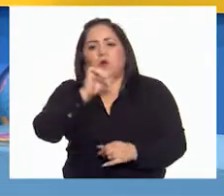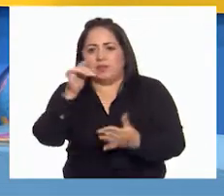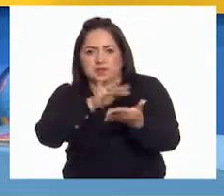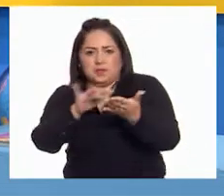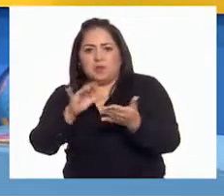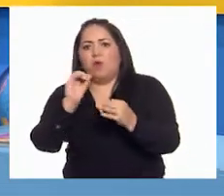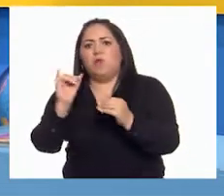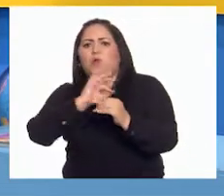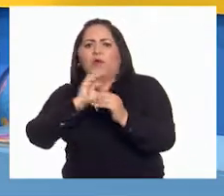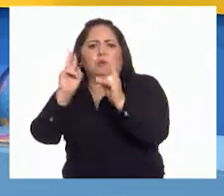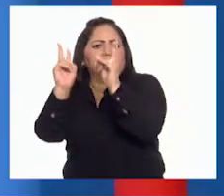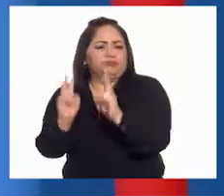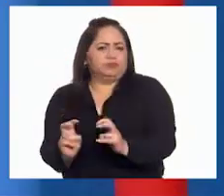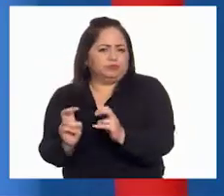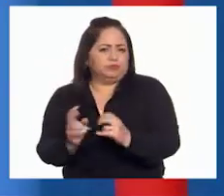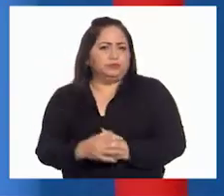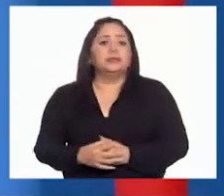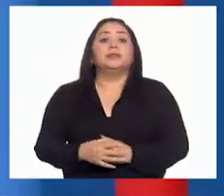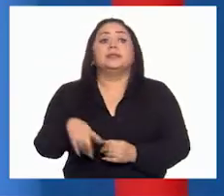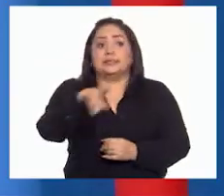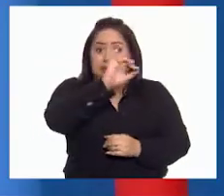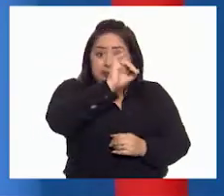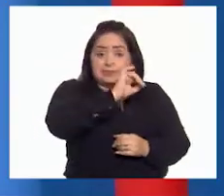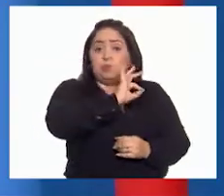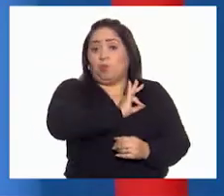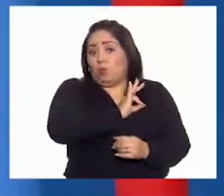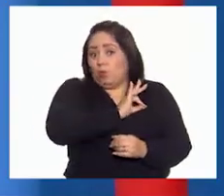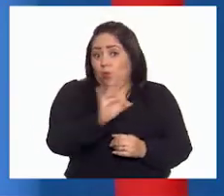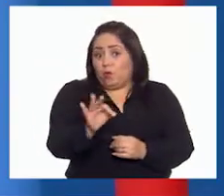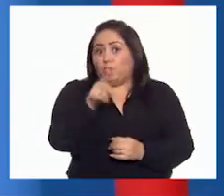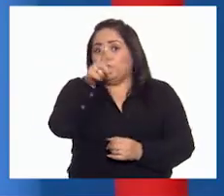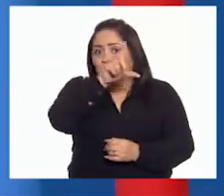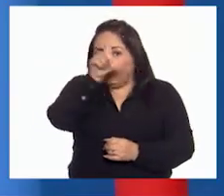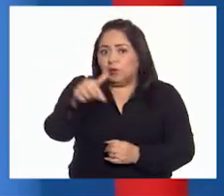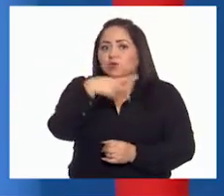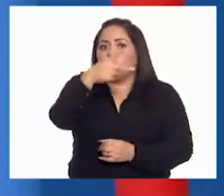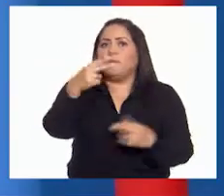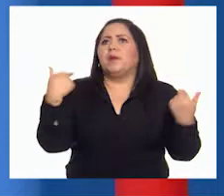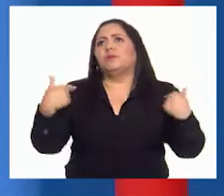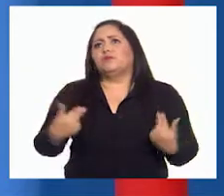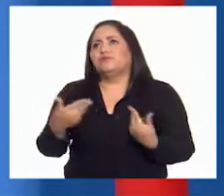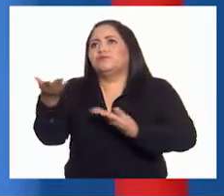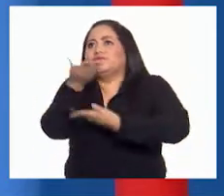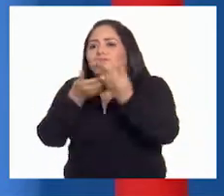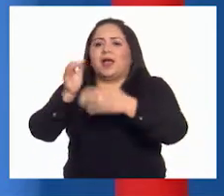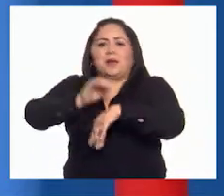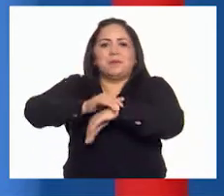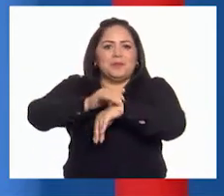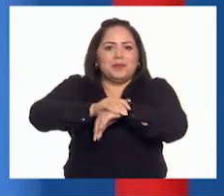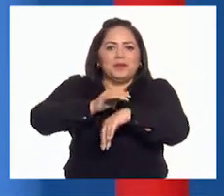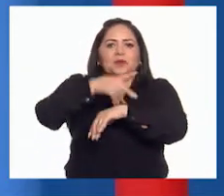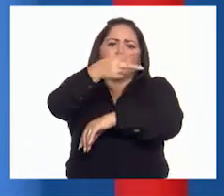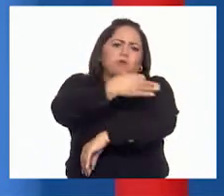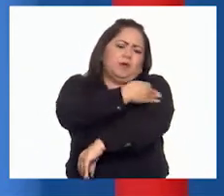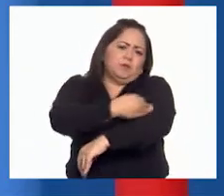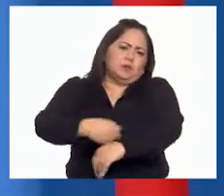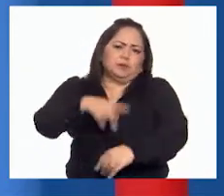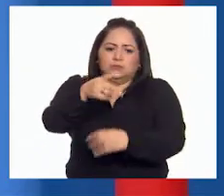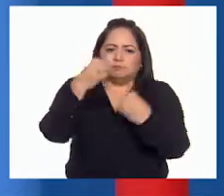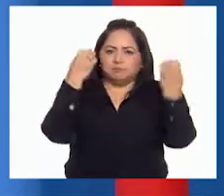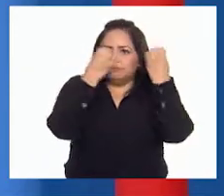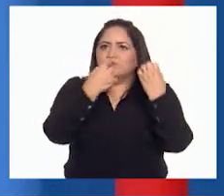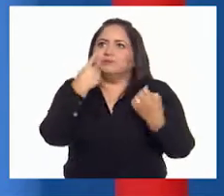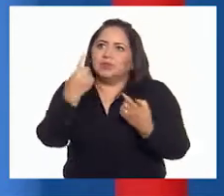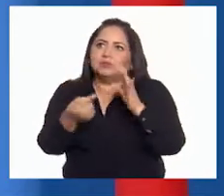otras descargables. Sí, y si les es posible, compartan con su profesor, sus compañeros y sus familiares sus